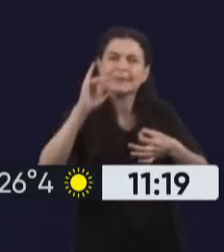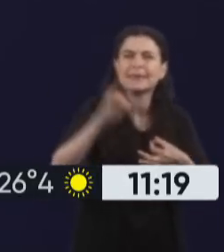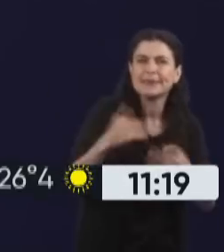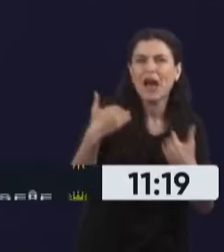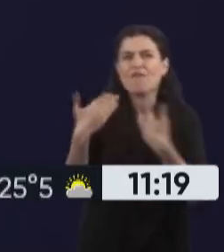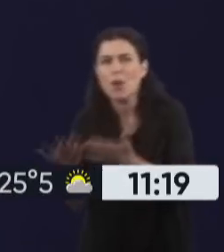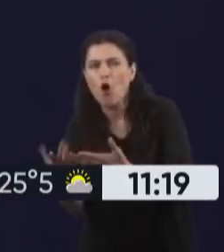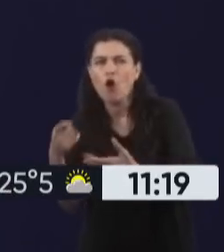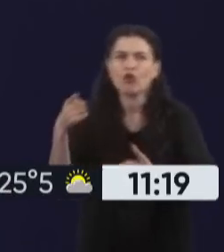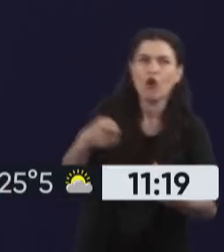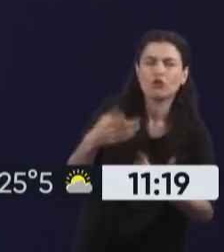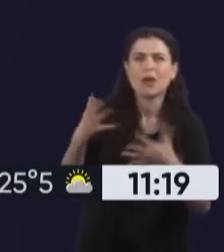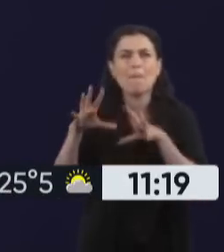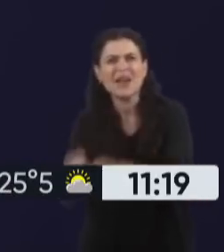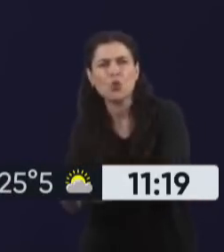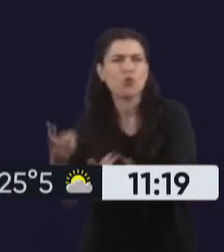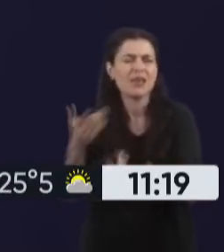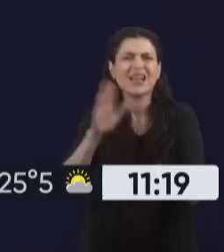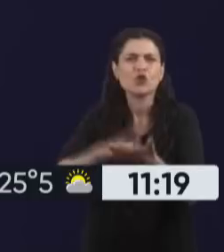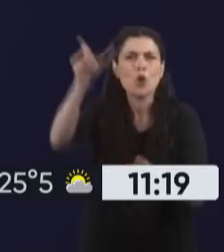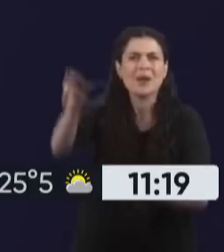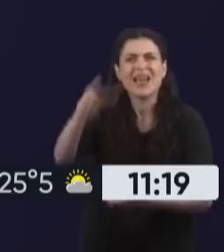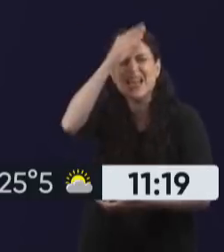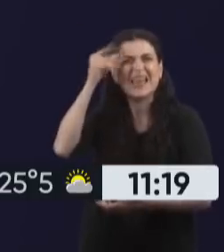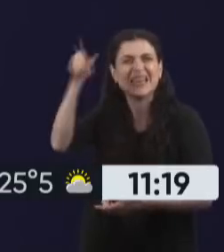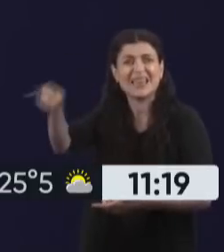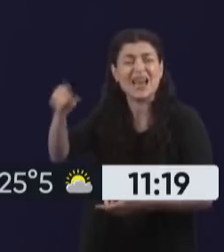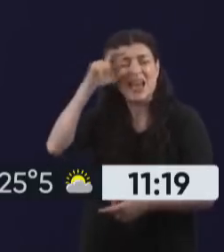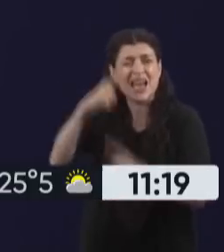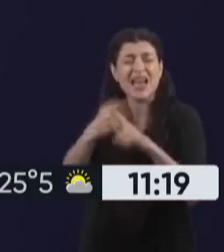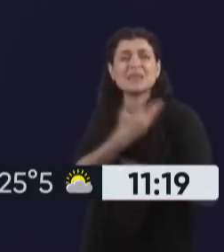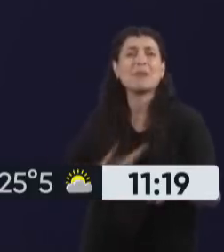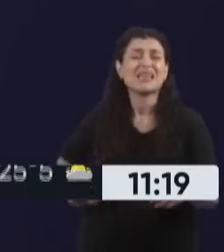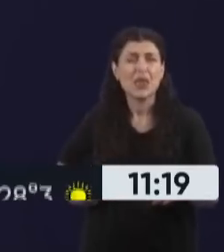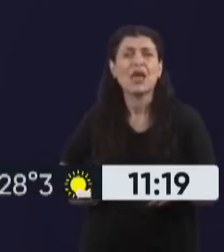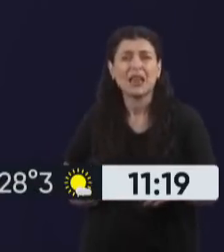de que Cristina pueda,